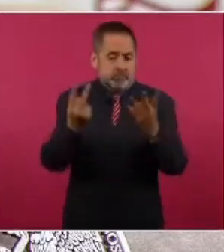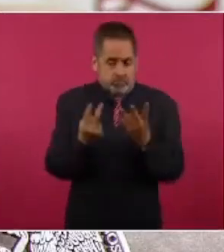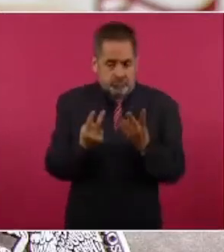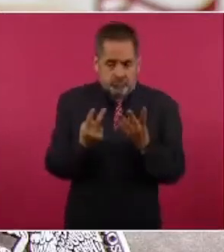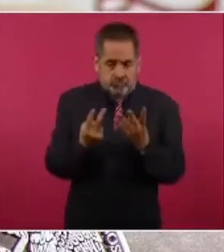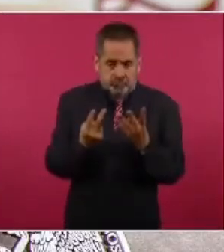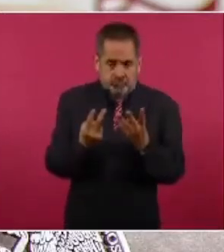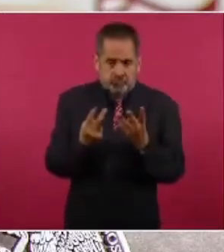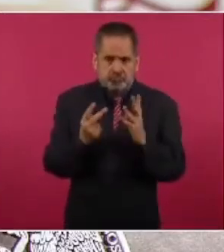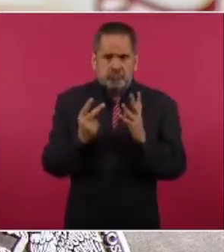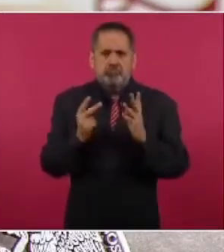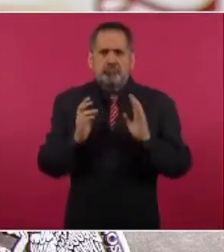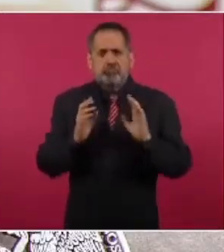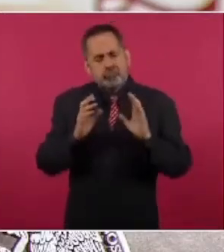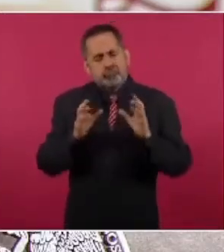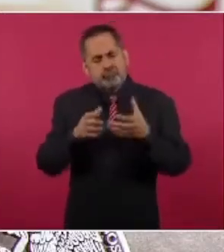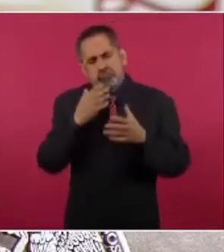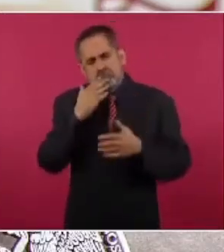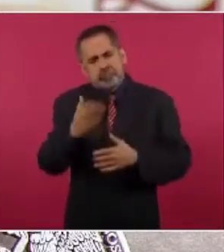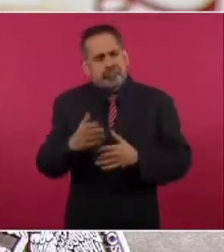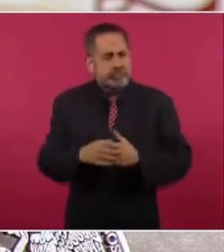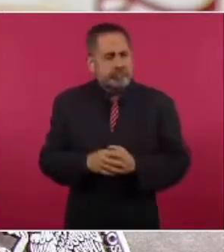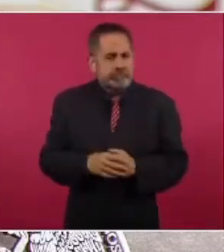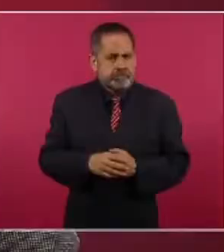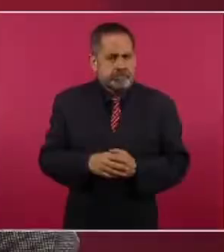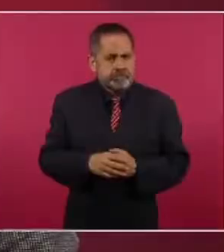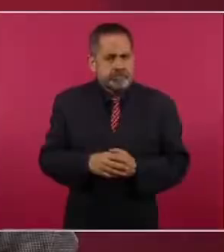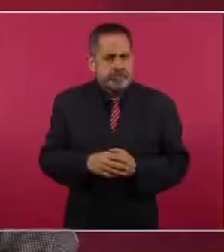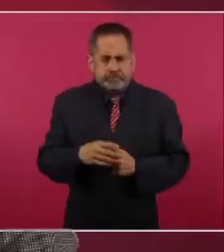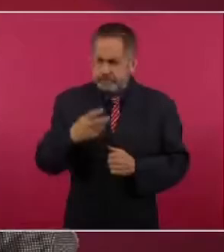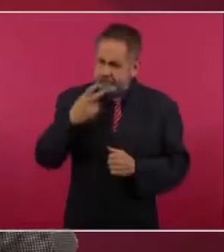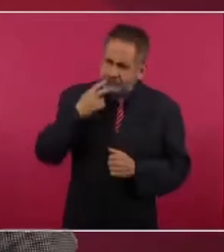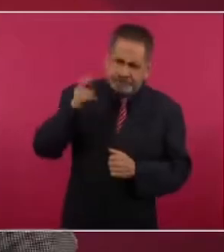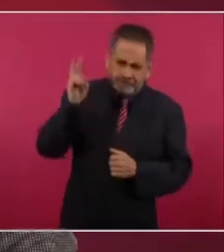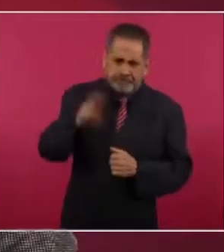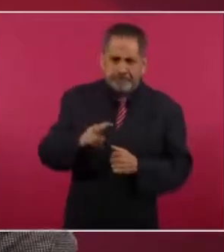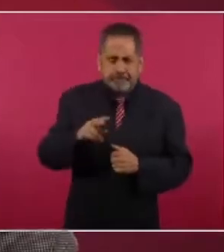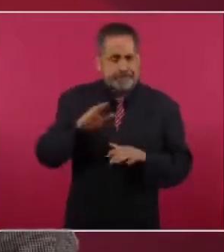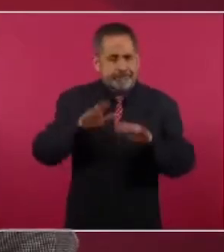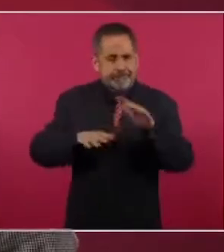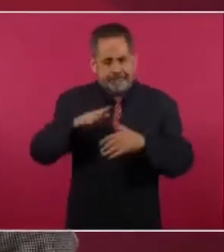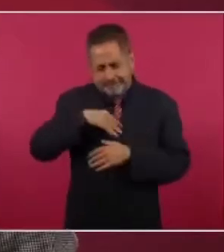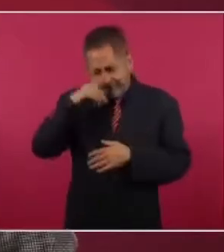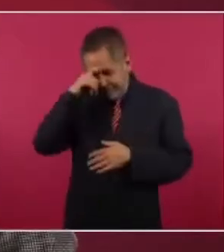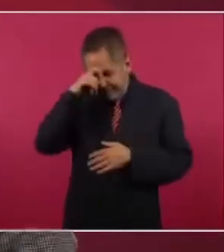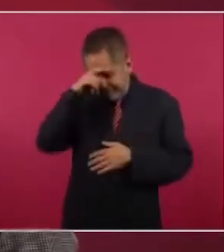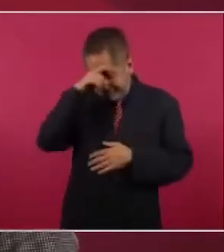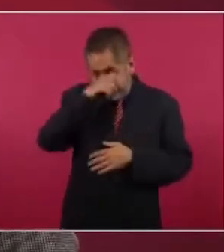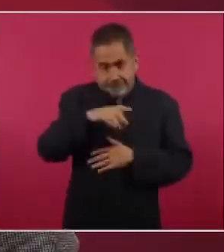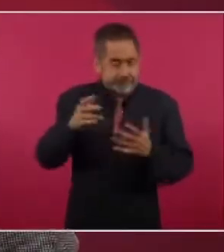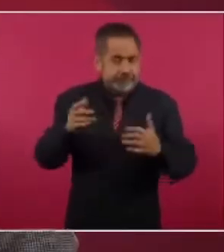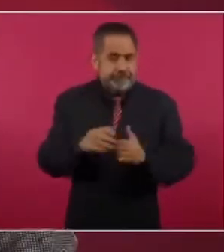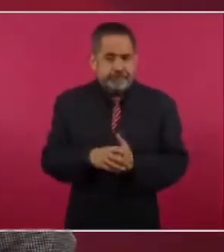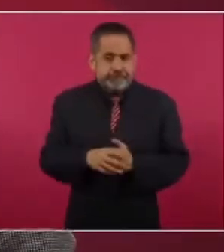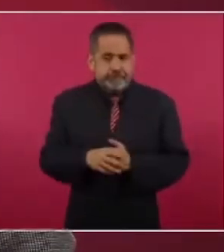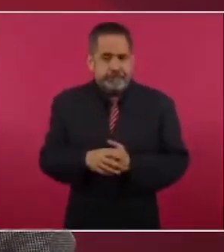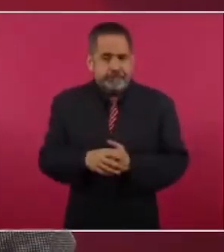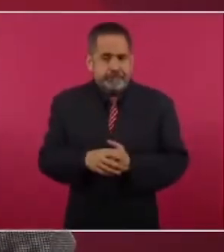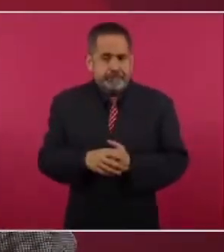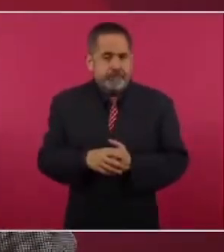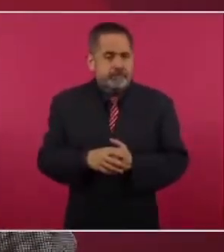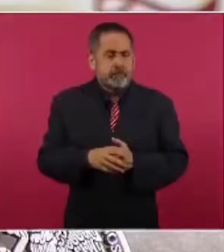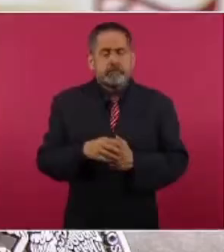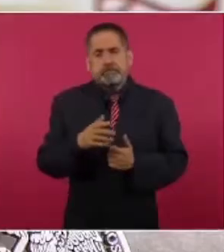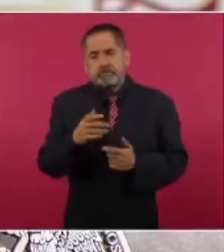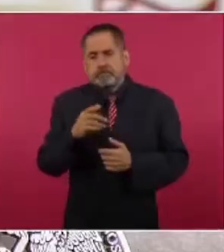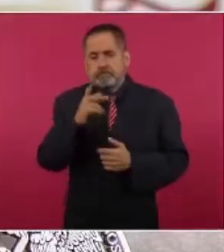quisiera yo señalar es que pues hablar con la verdad a veces cuesta, y no todos